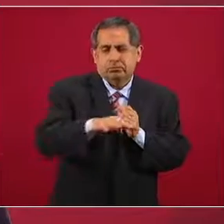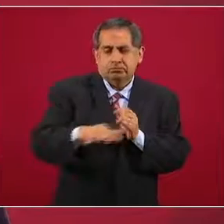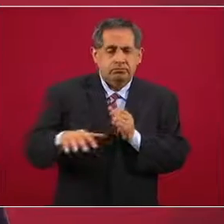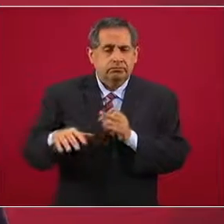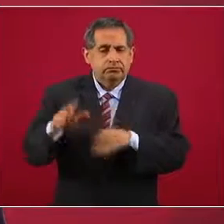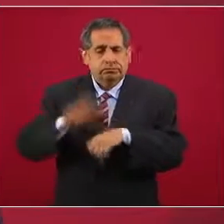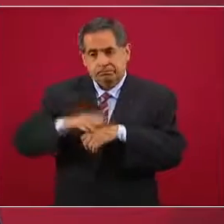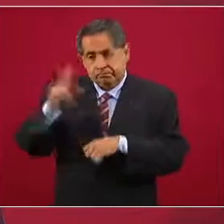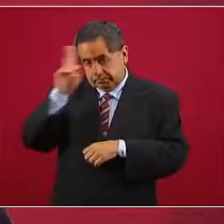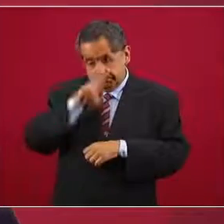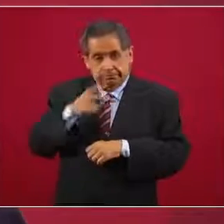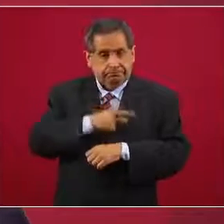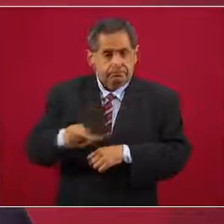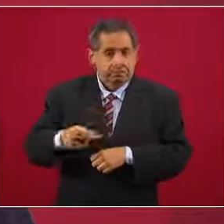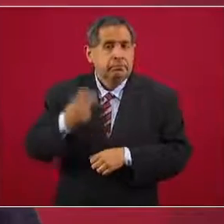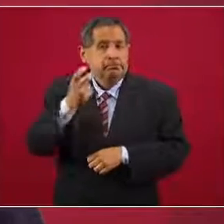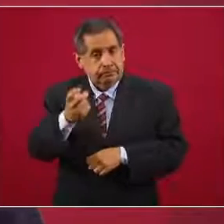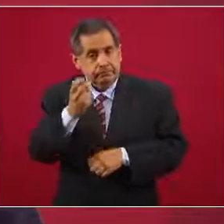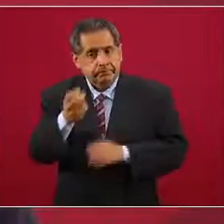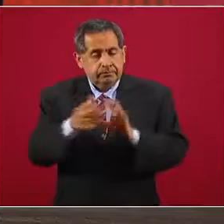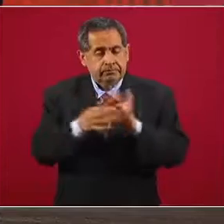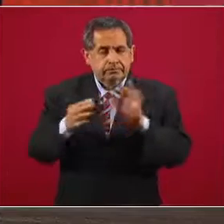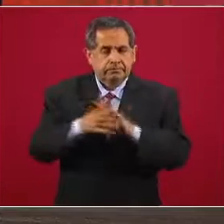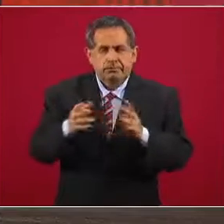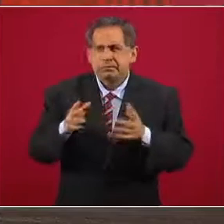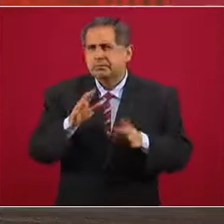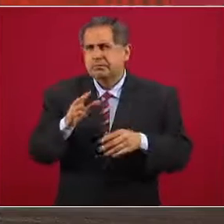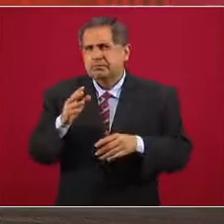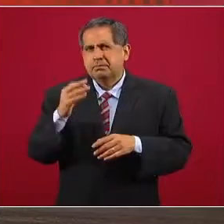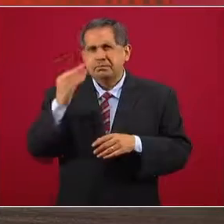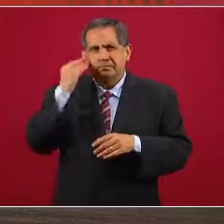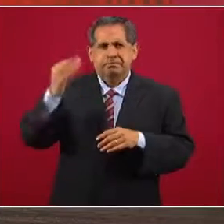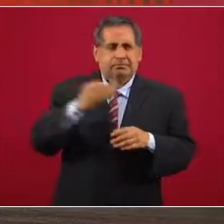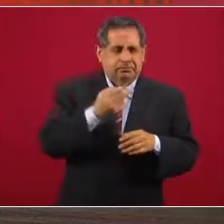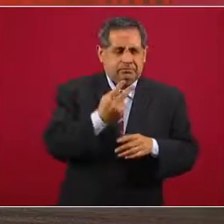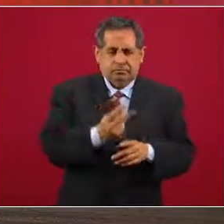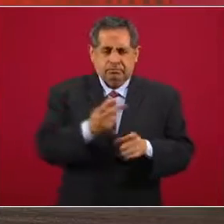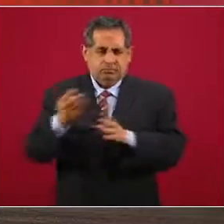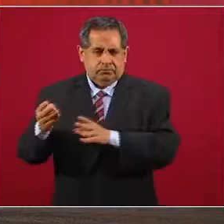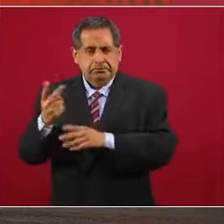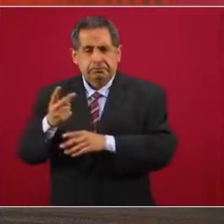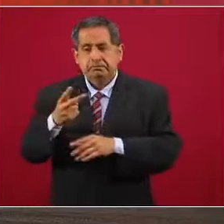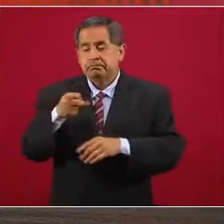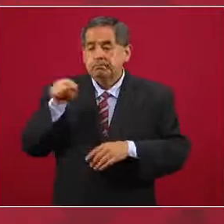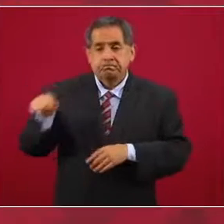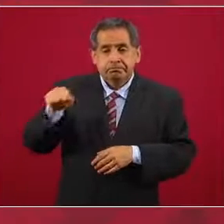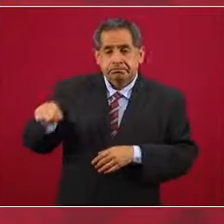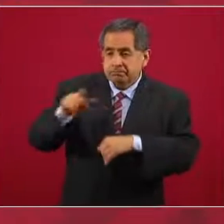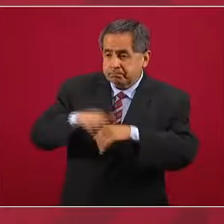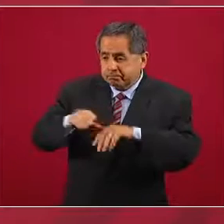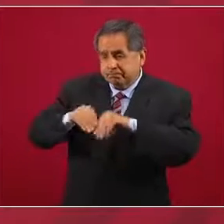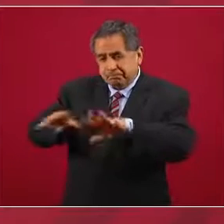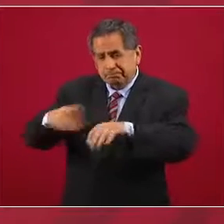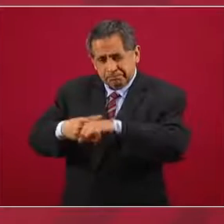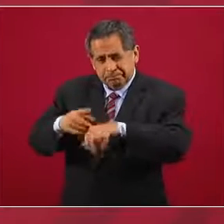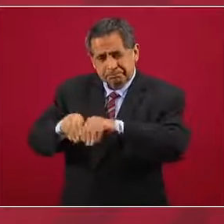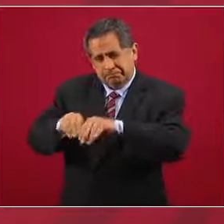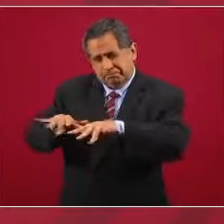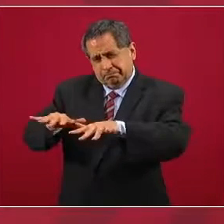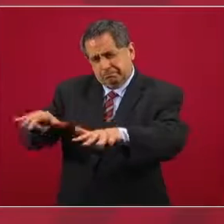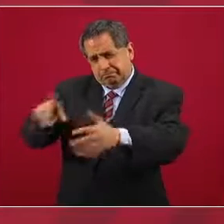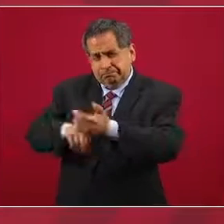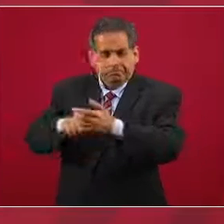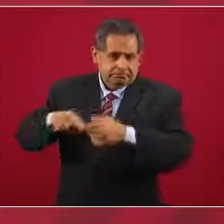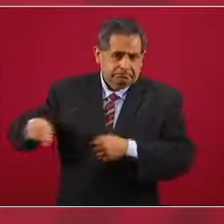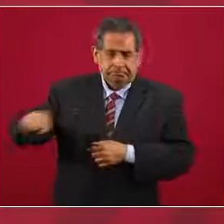segunda parte de la epidemia, cerca de la fase 2 y 3, donde predominó los contagios.